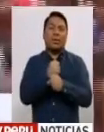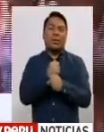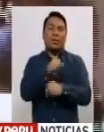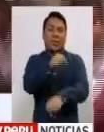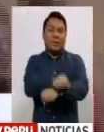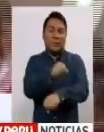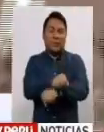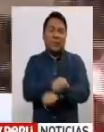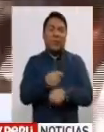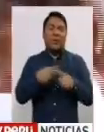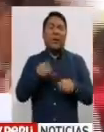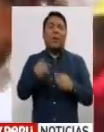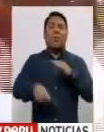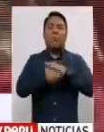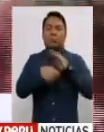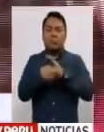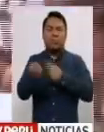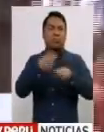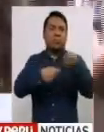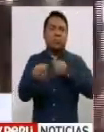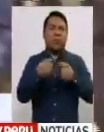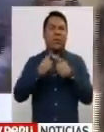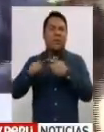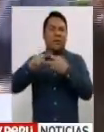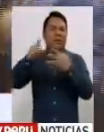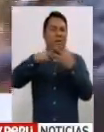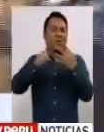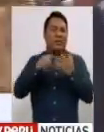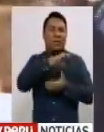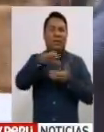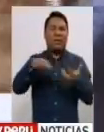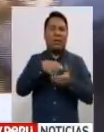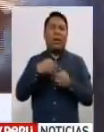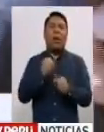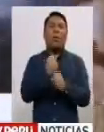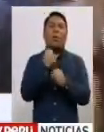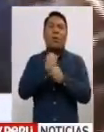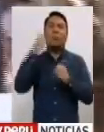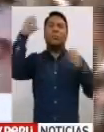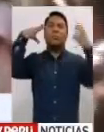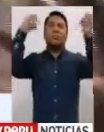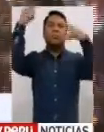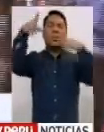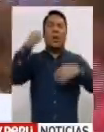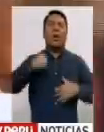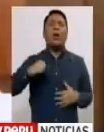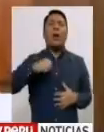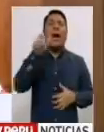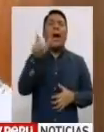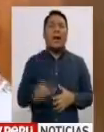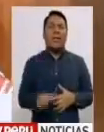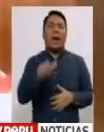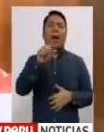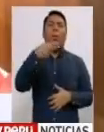El delito, colusión desleal, por irregularidades en obras de electrificación durante su gestión como alcalde de Huaraz.